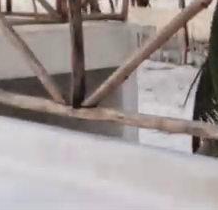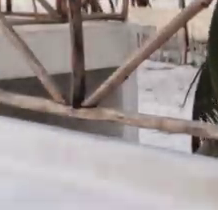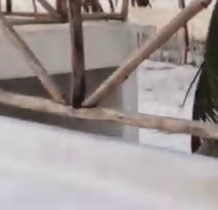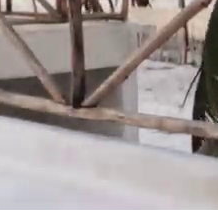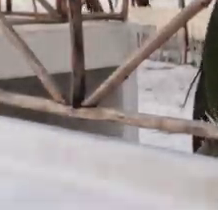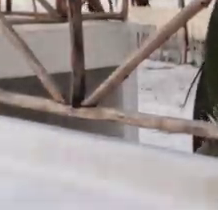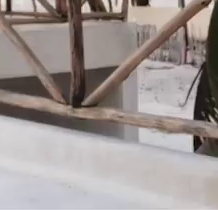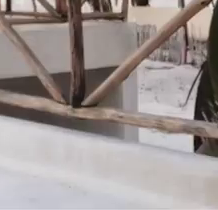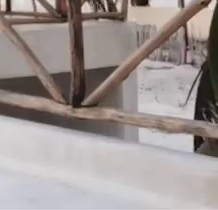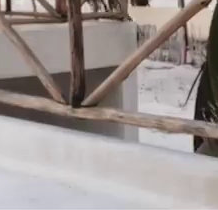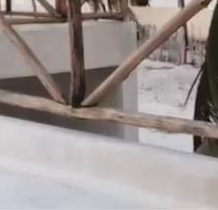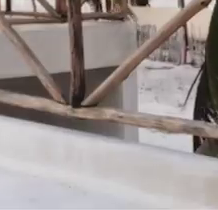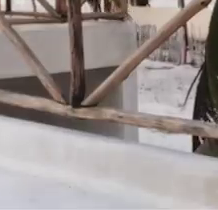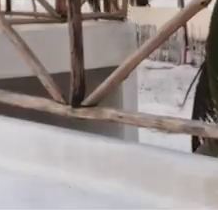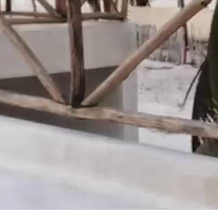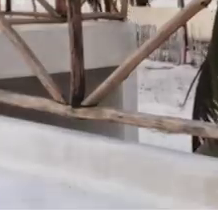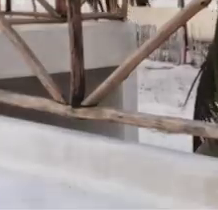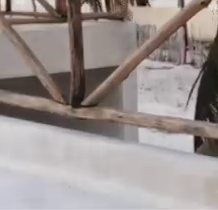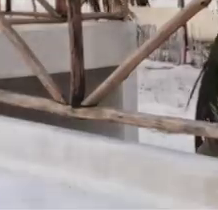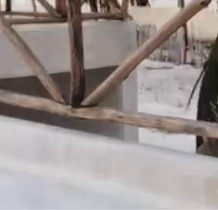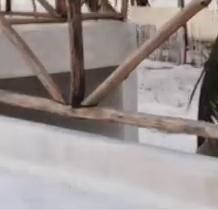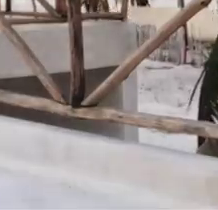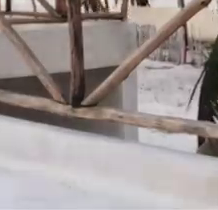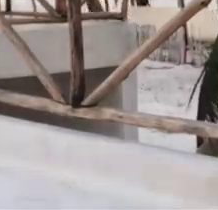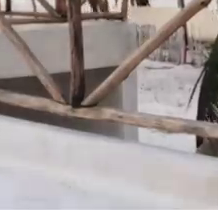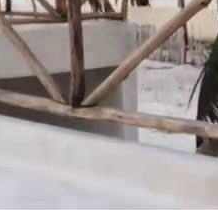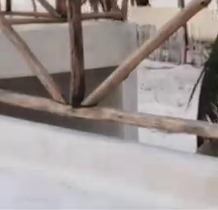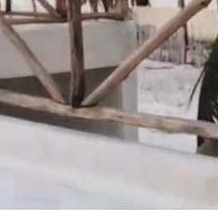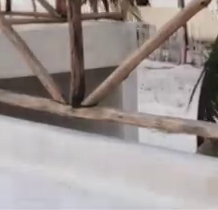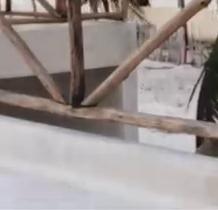Descansamos. Tercer ejercicio.